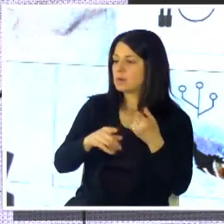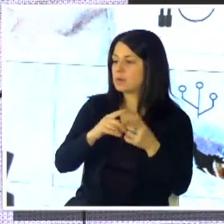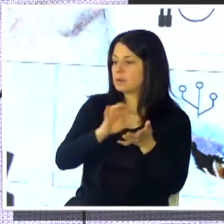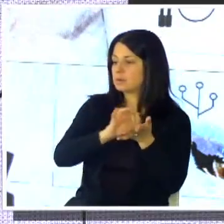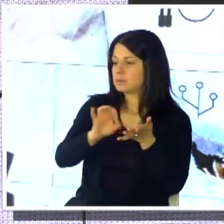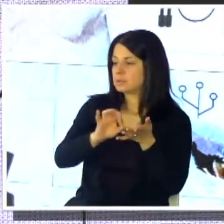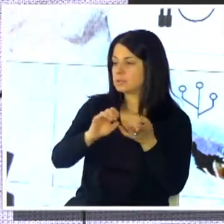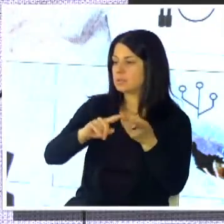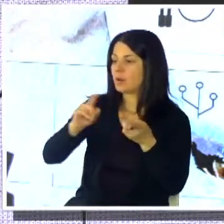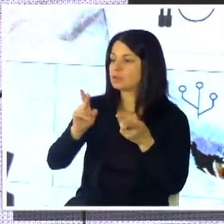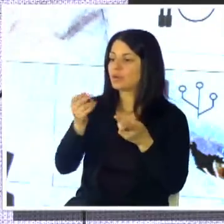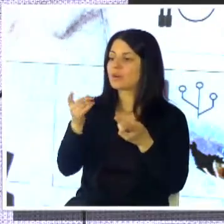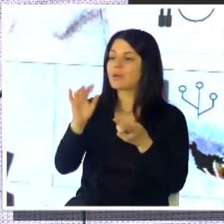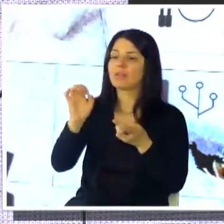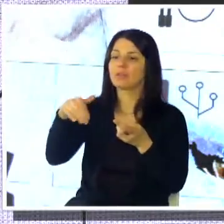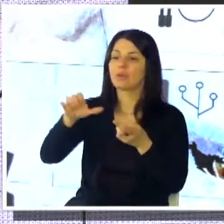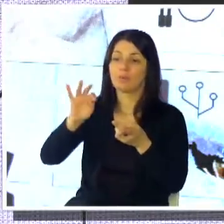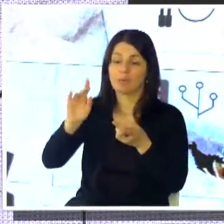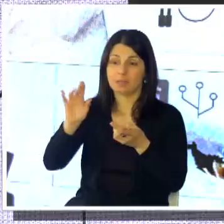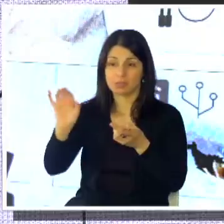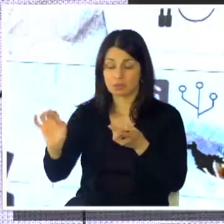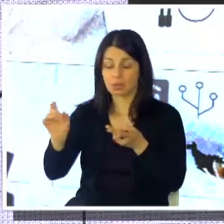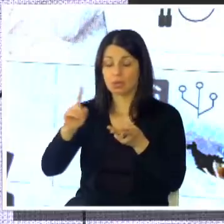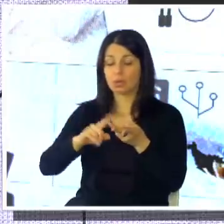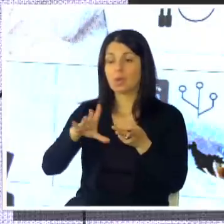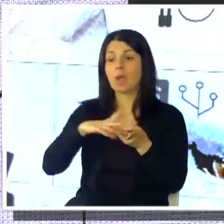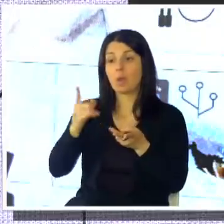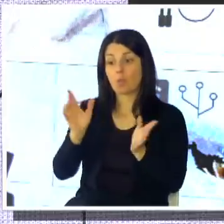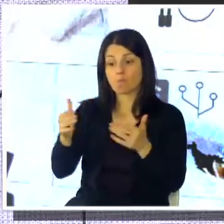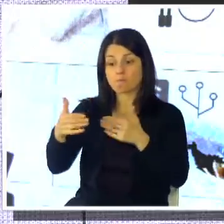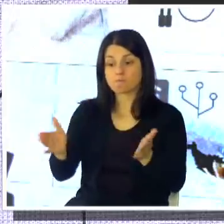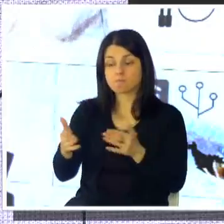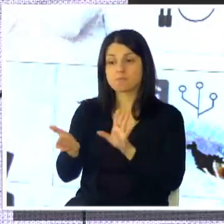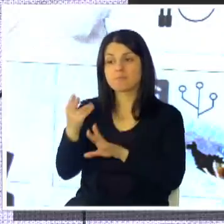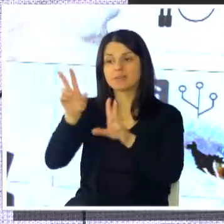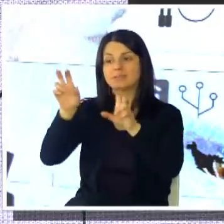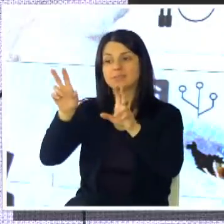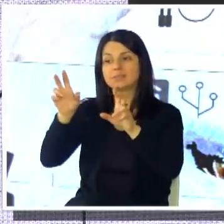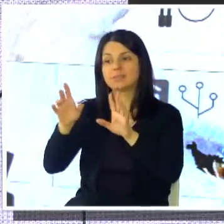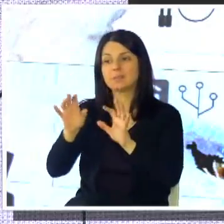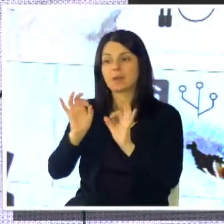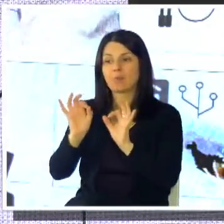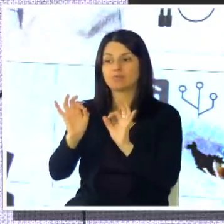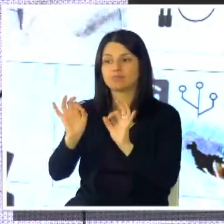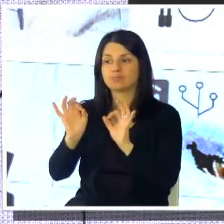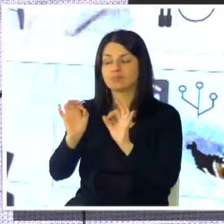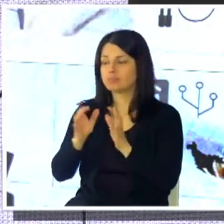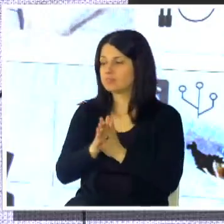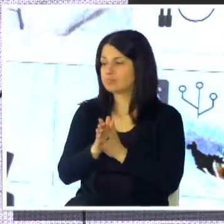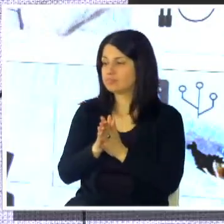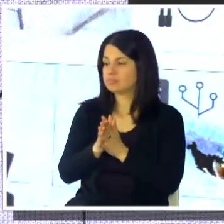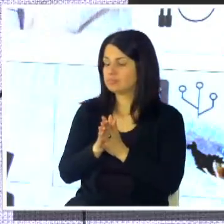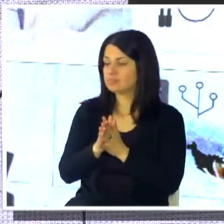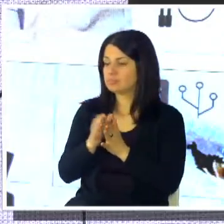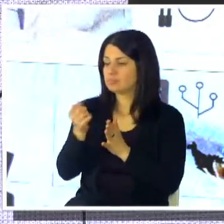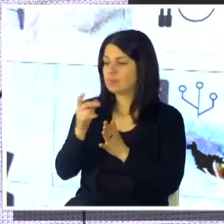está el radiómetro, hay también algunos equipos que son más del mundo de los prototipos, y Arduino, Raspberry